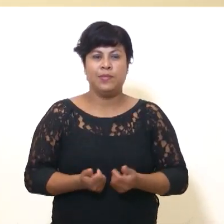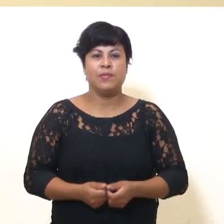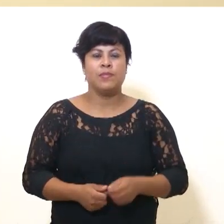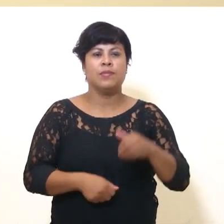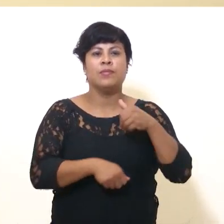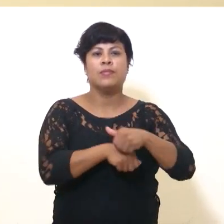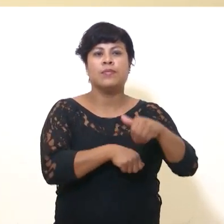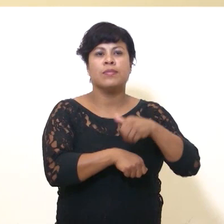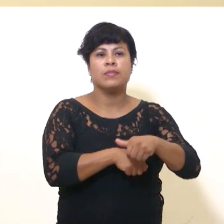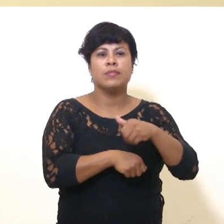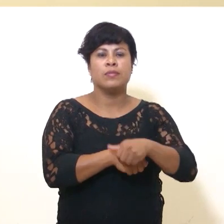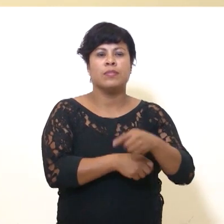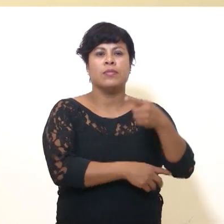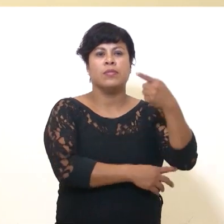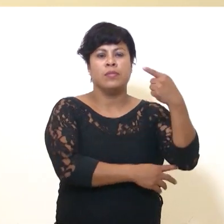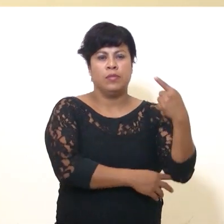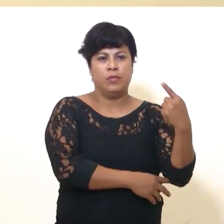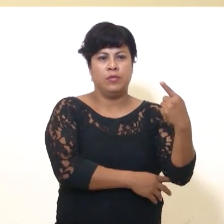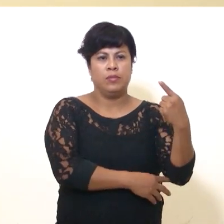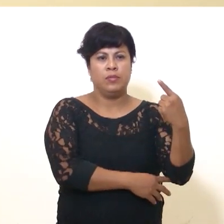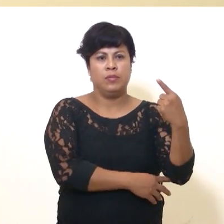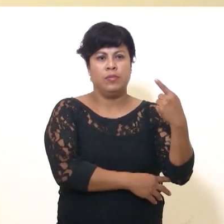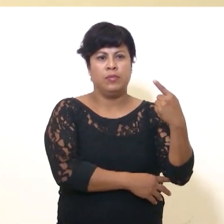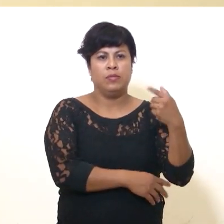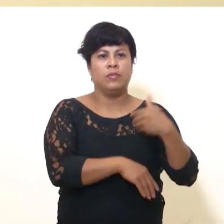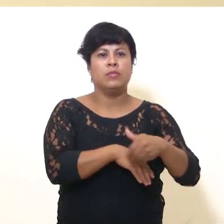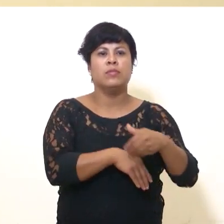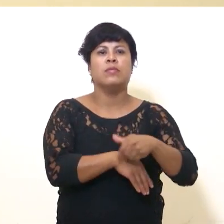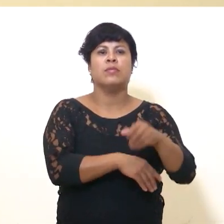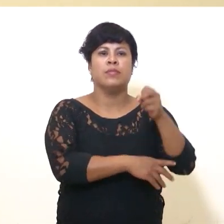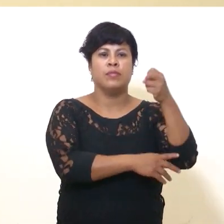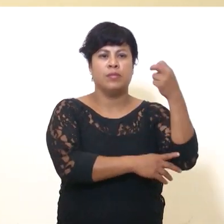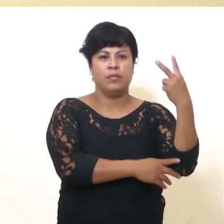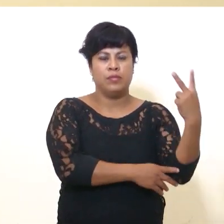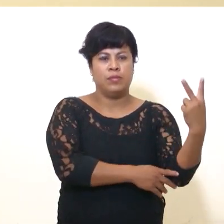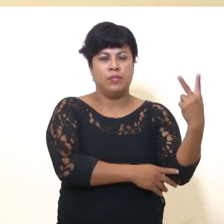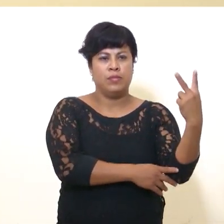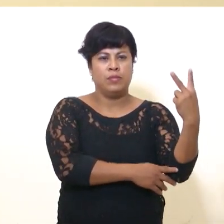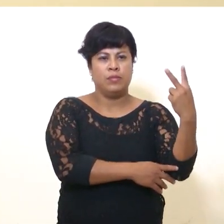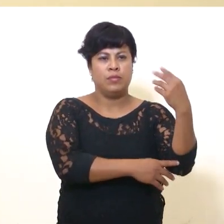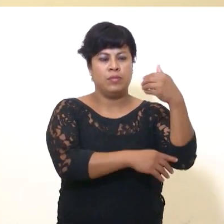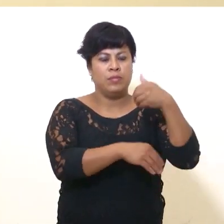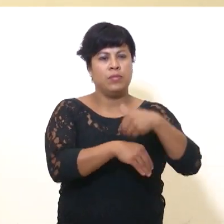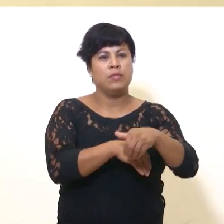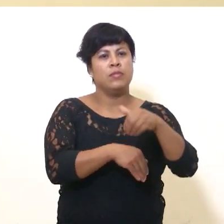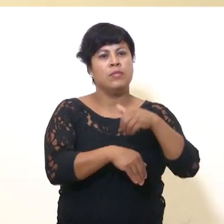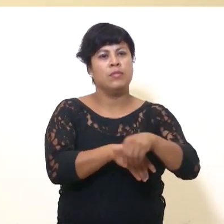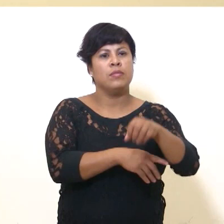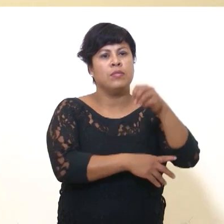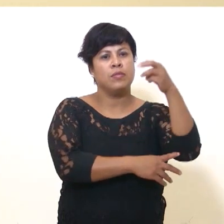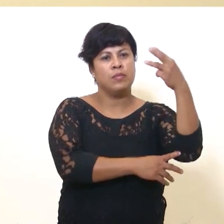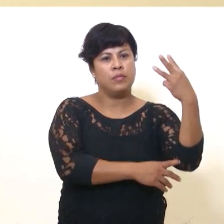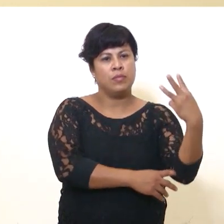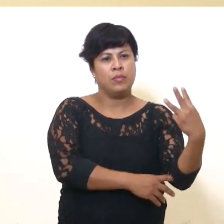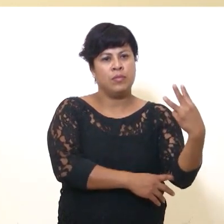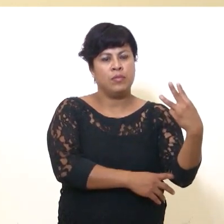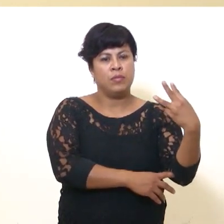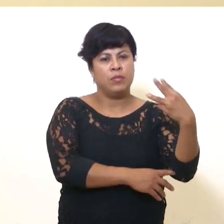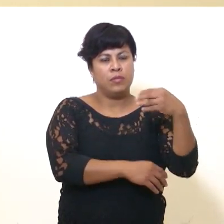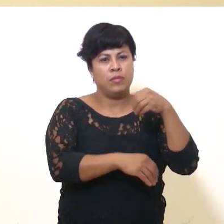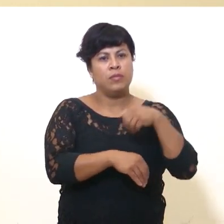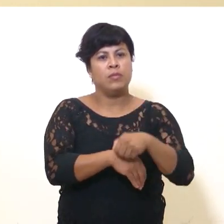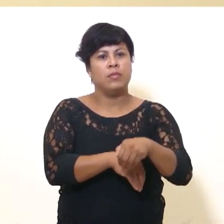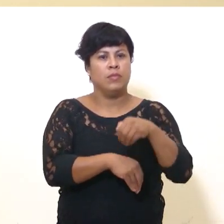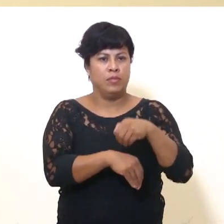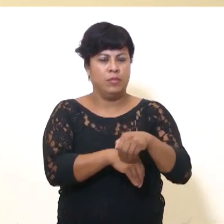¿Sí, Pi? Número 1, número 2,